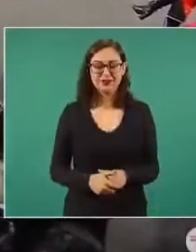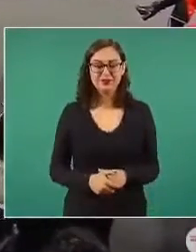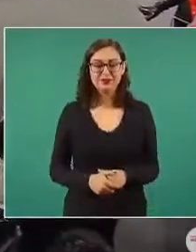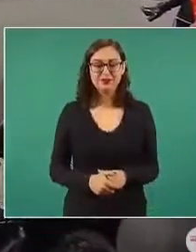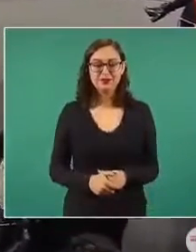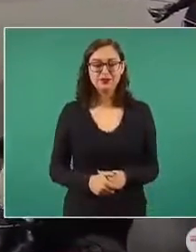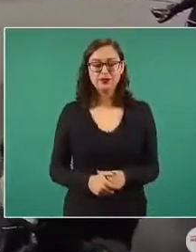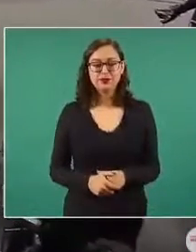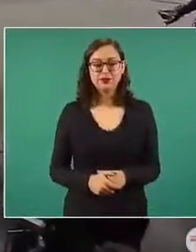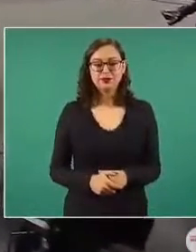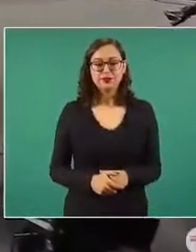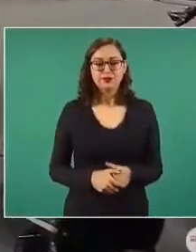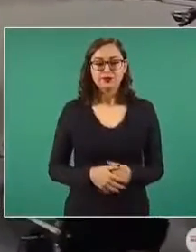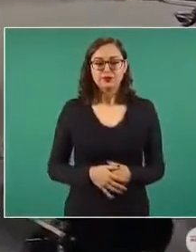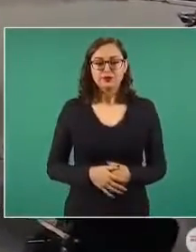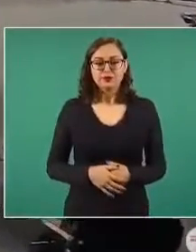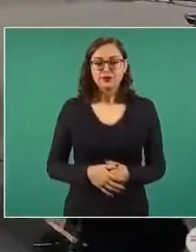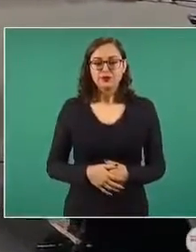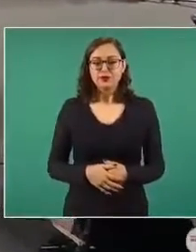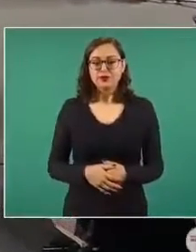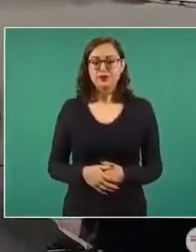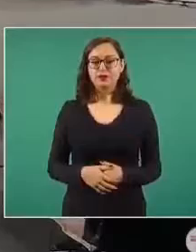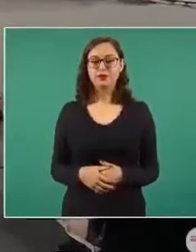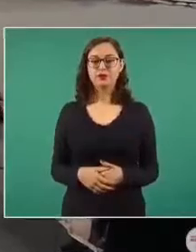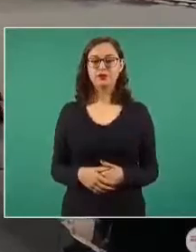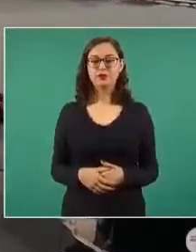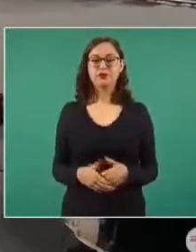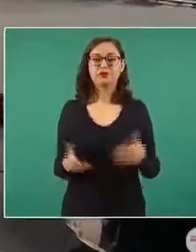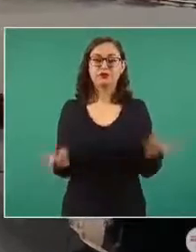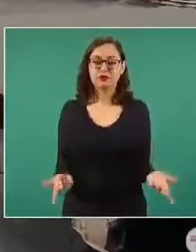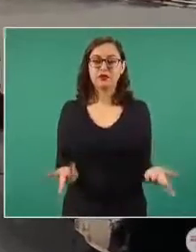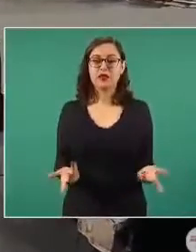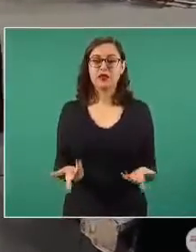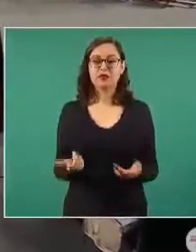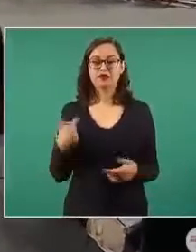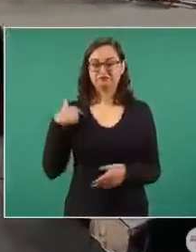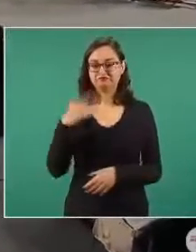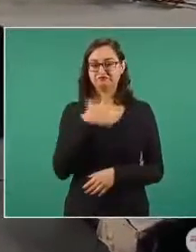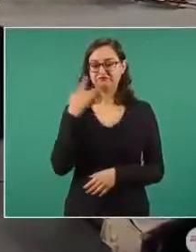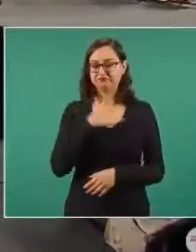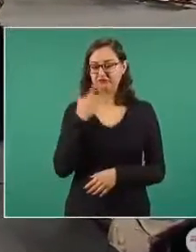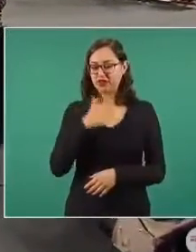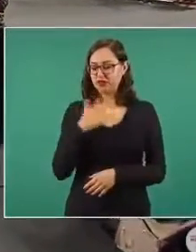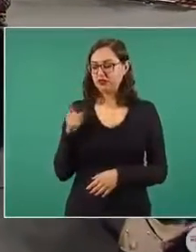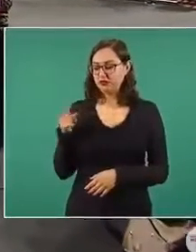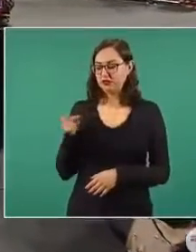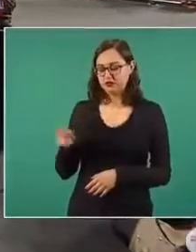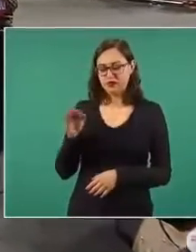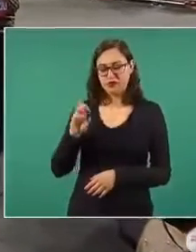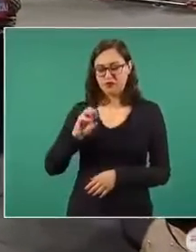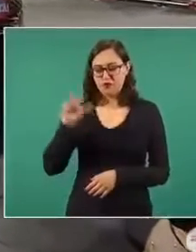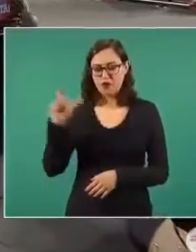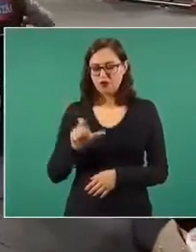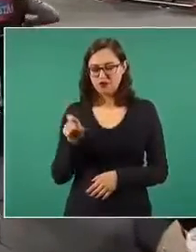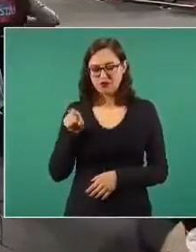Sí, estoy seguro que es falso, que lo usaron, le usaron